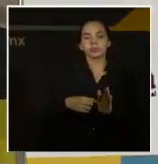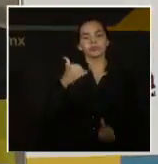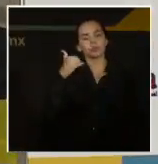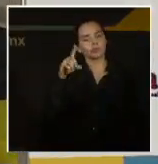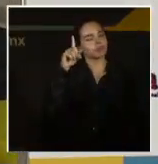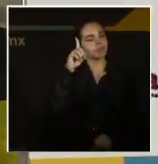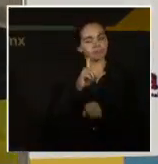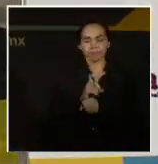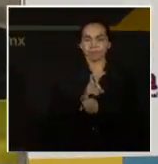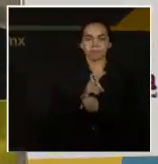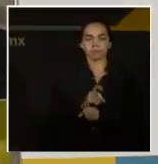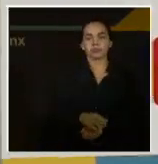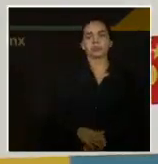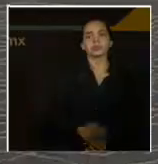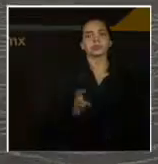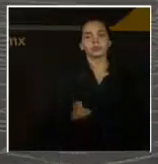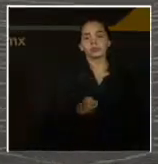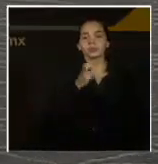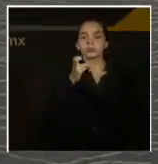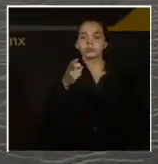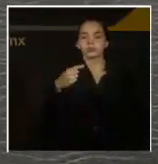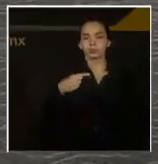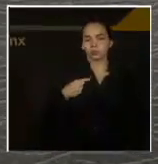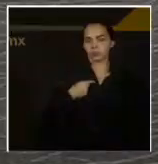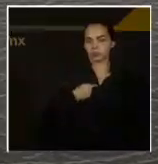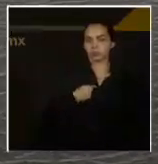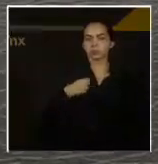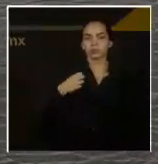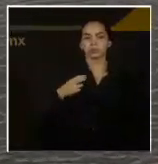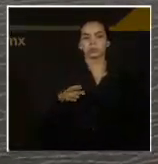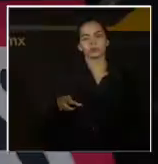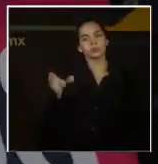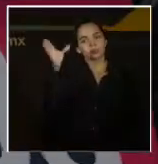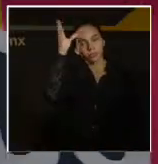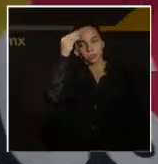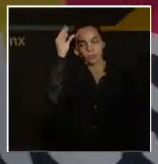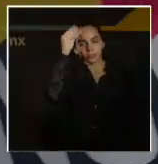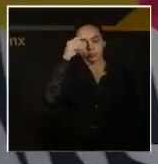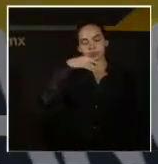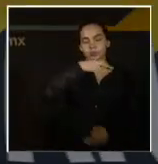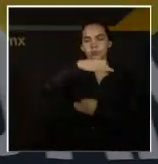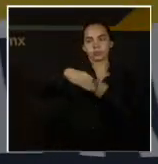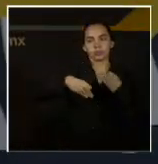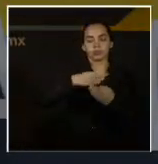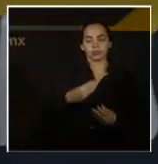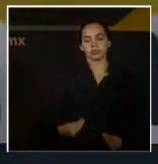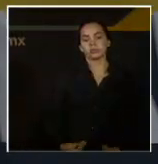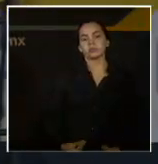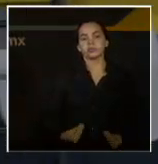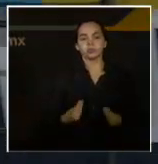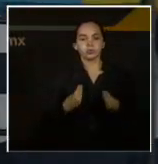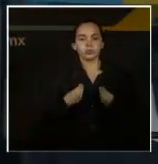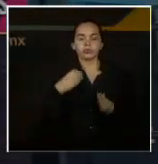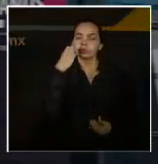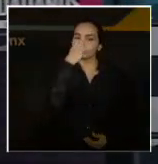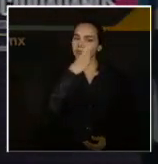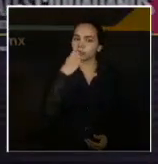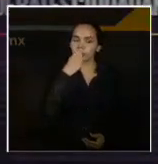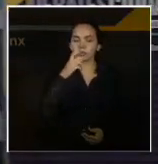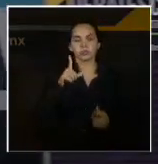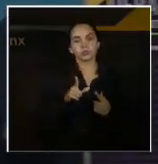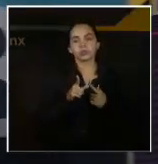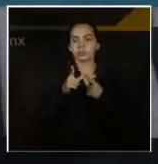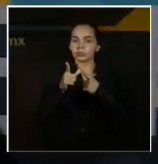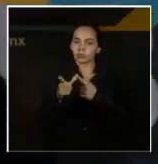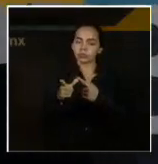primero. Por eso me he preparado toda mi vida, desde la academia, pasando por el